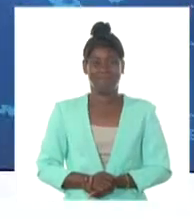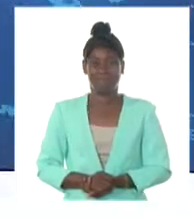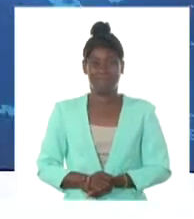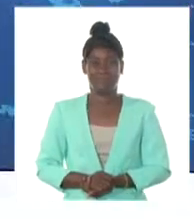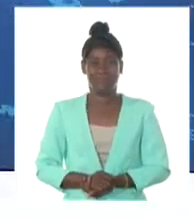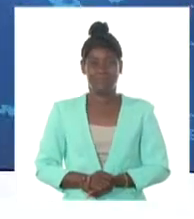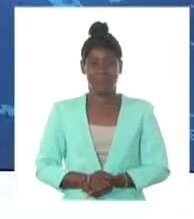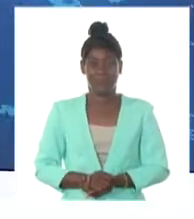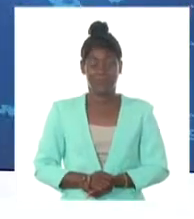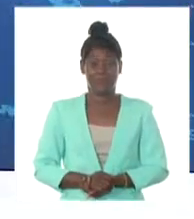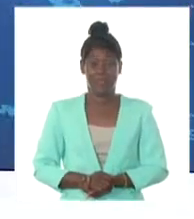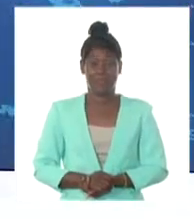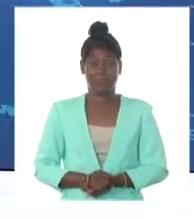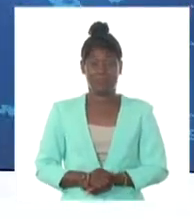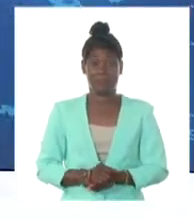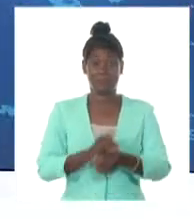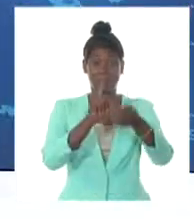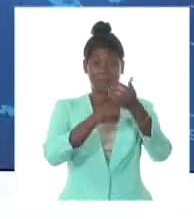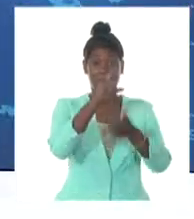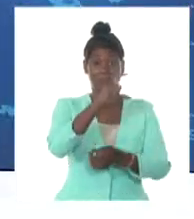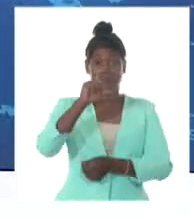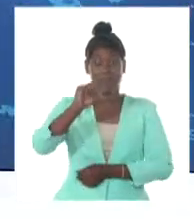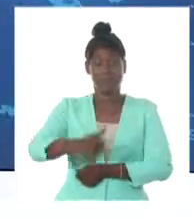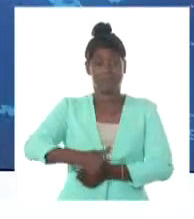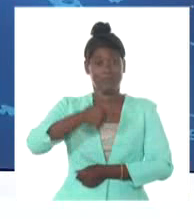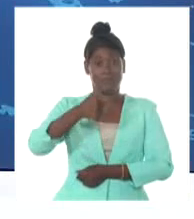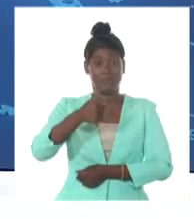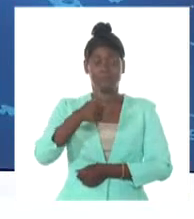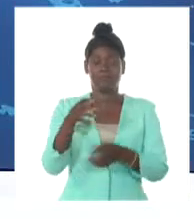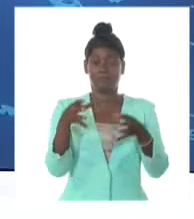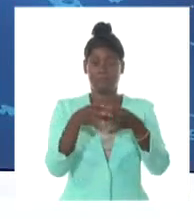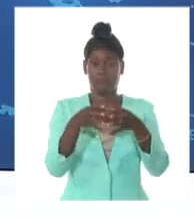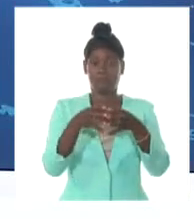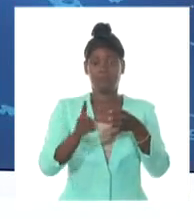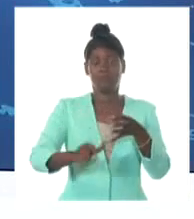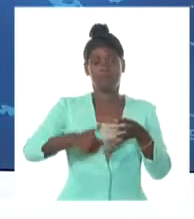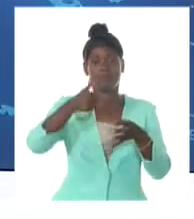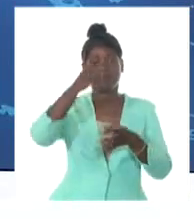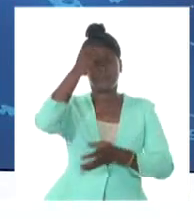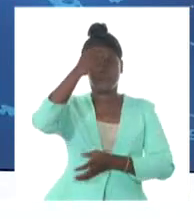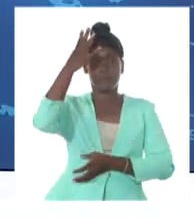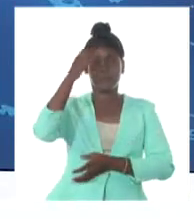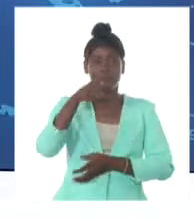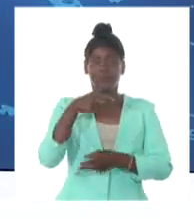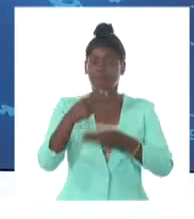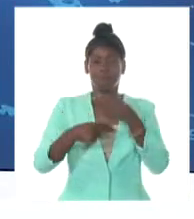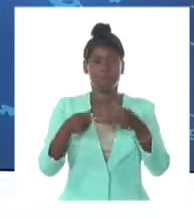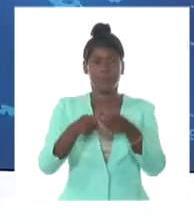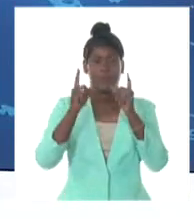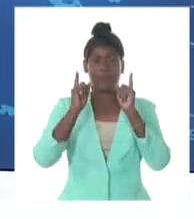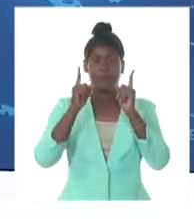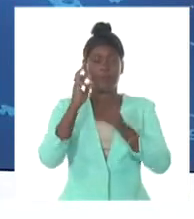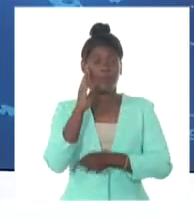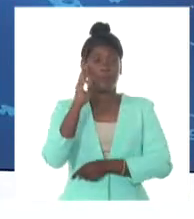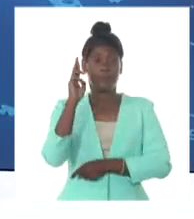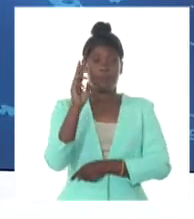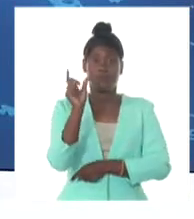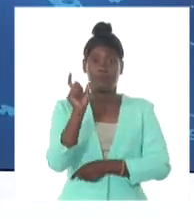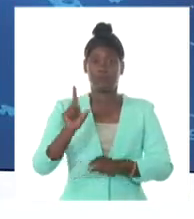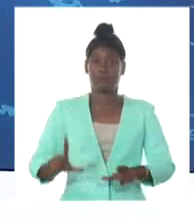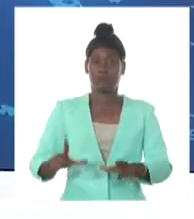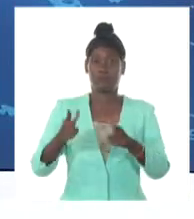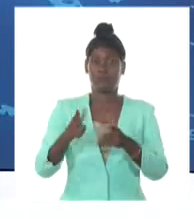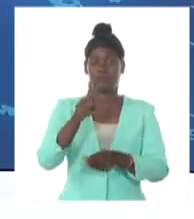El primer secretario del Comité Central del Partido y presidente de la República, Miguel Díaz-Canel Bermúdez, rememoró hoy el aniversario 150 de la caída